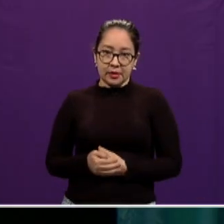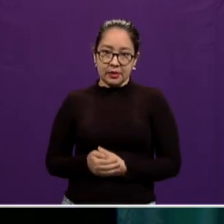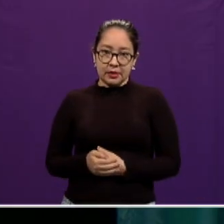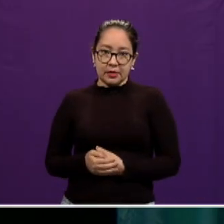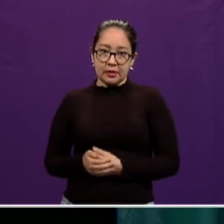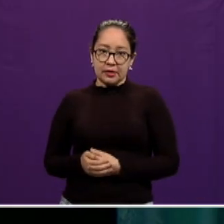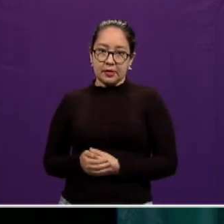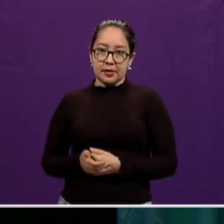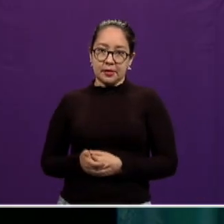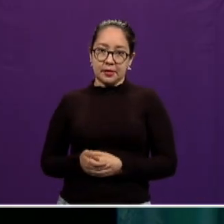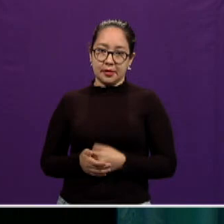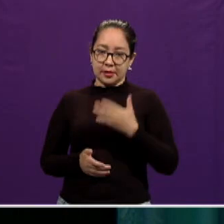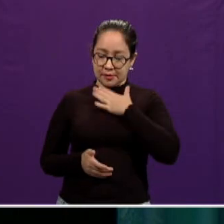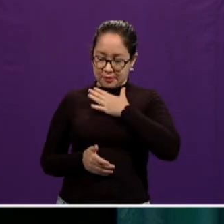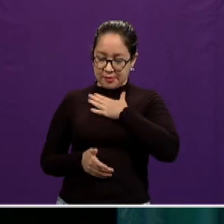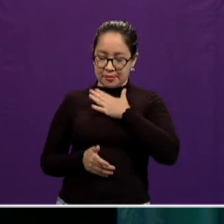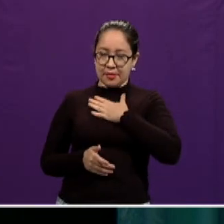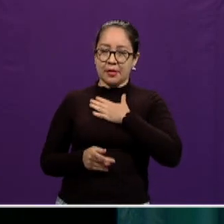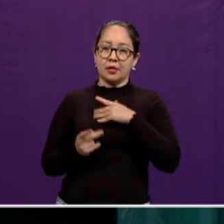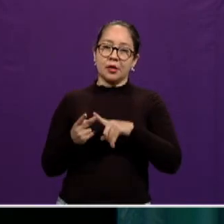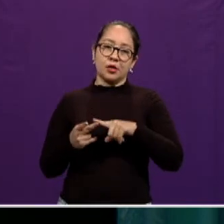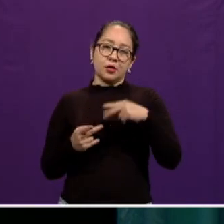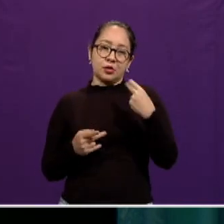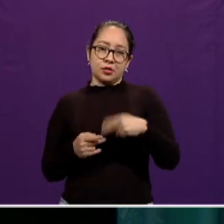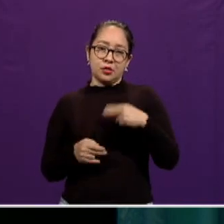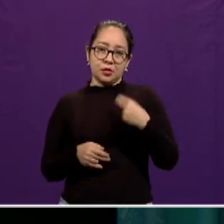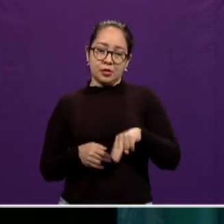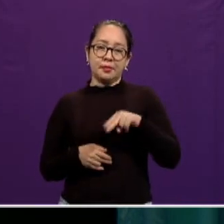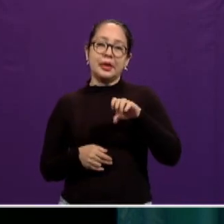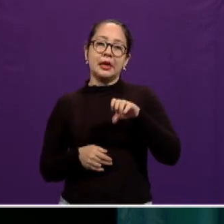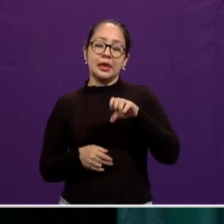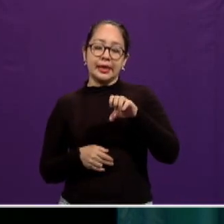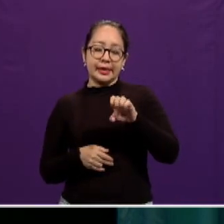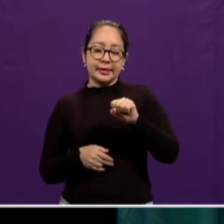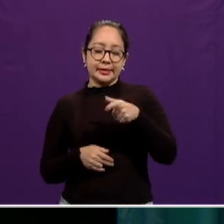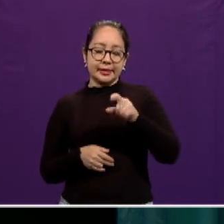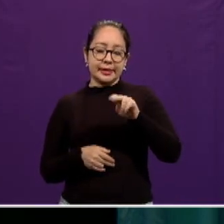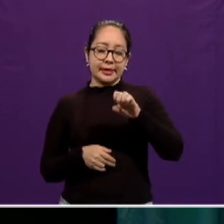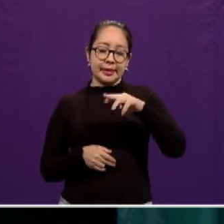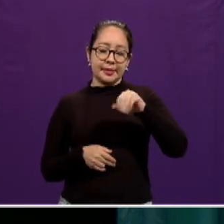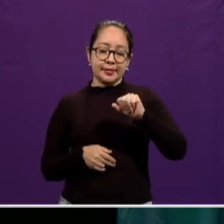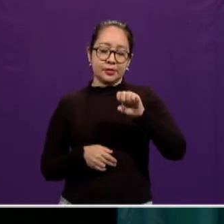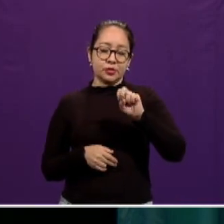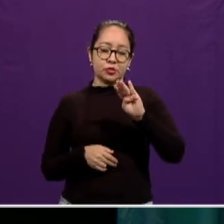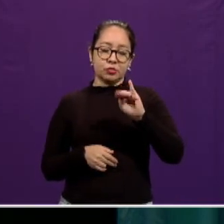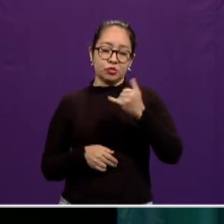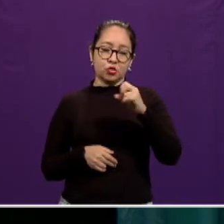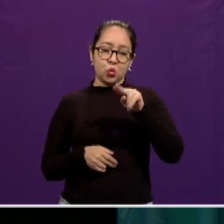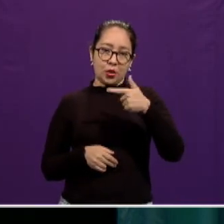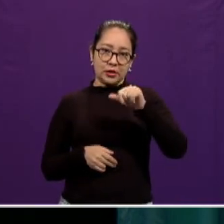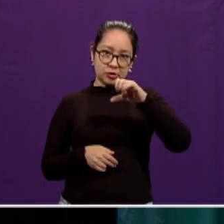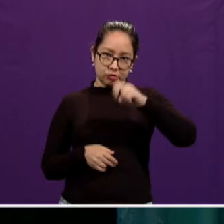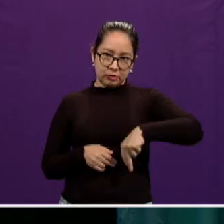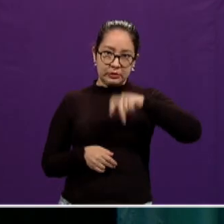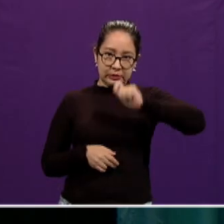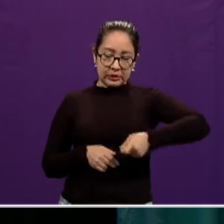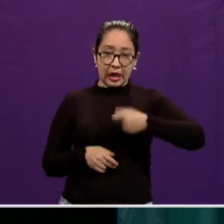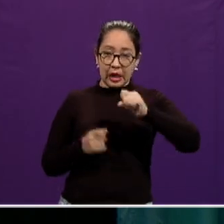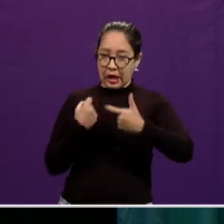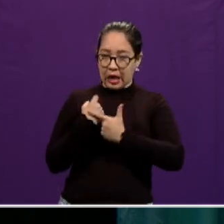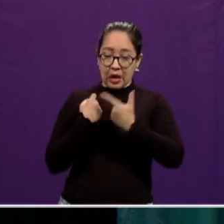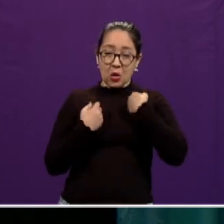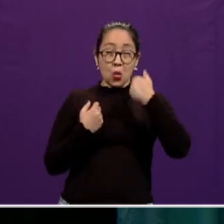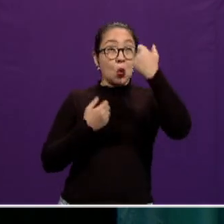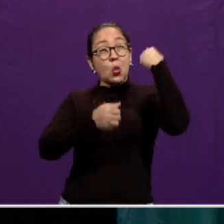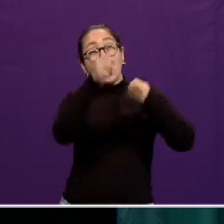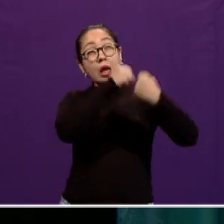que es la que personalmente trabajo, se llama esquema de subyugación. El esquema de subyugación es algo que aprendo desde mi crianza. Yo